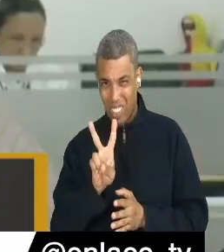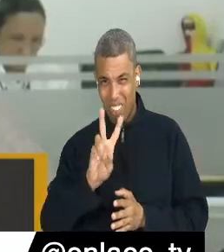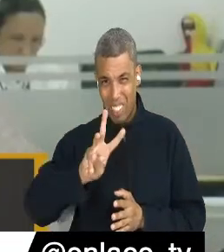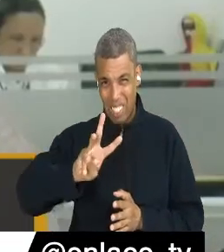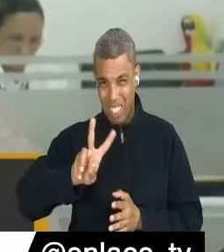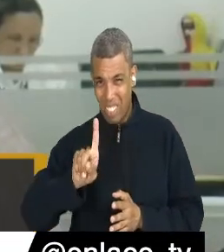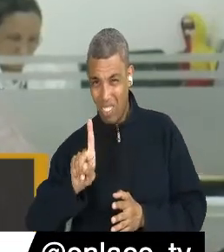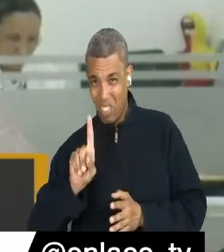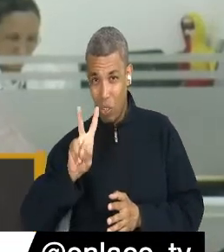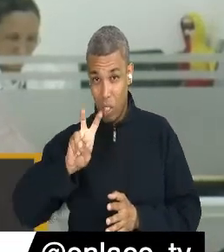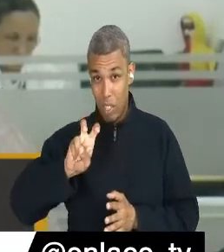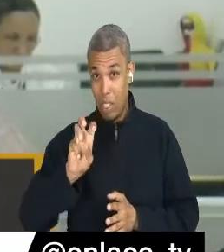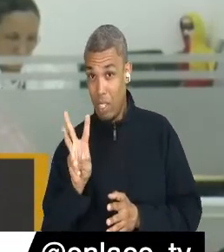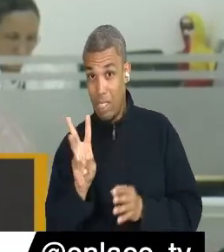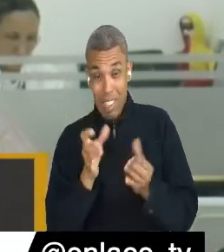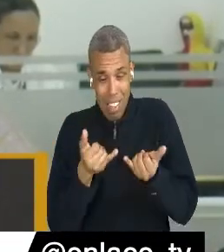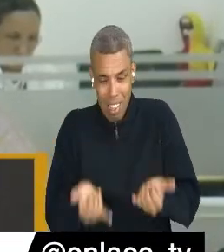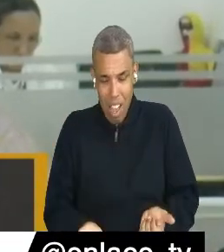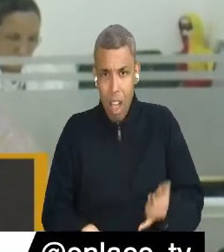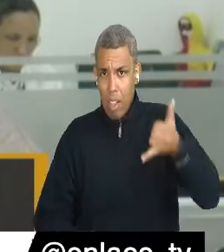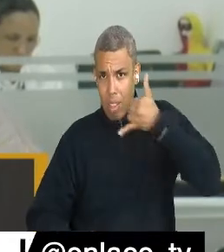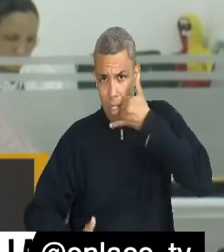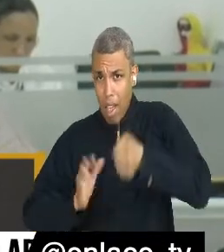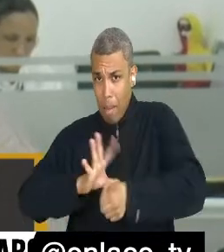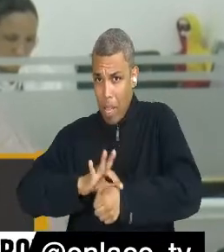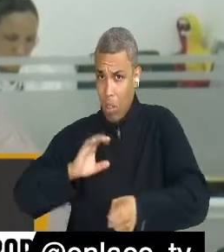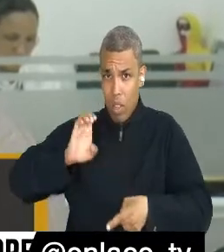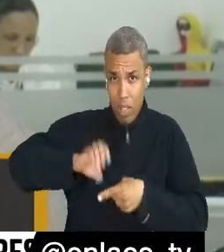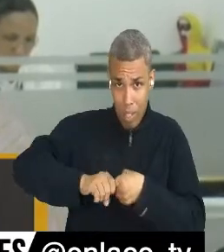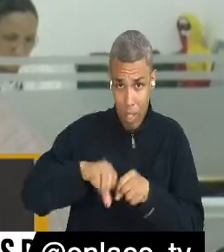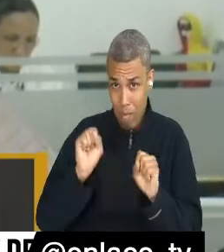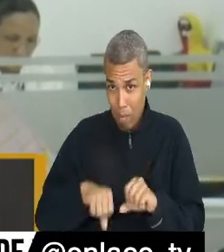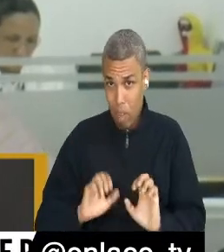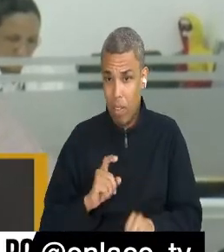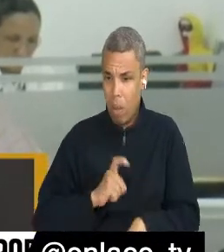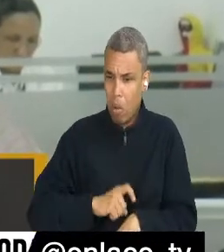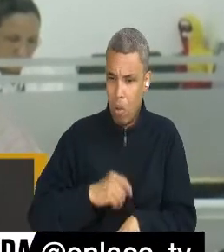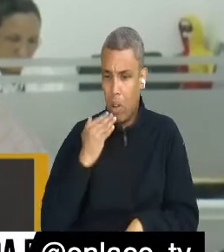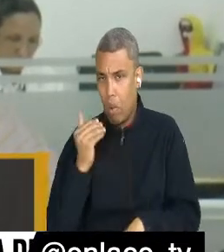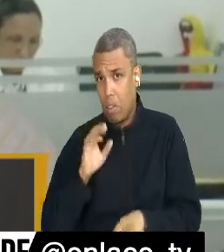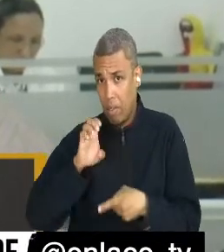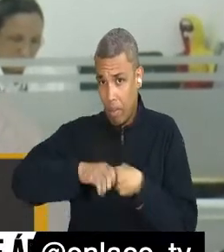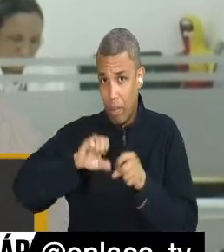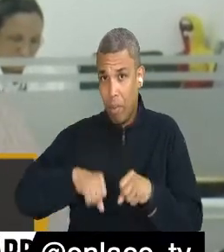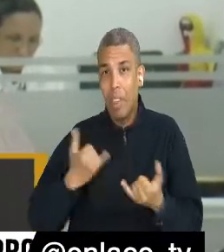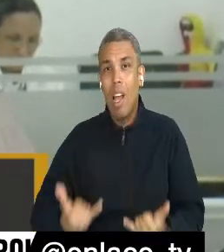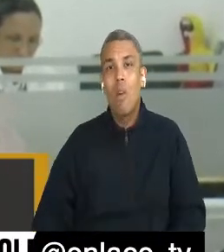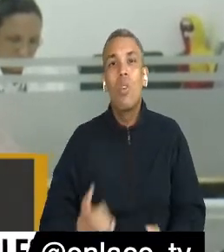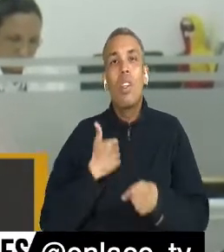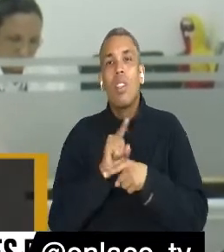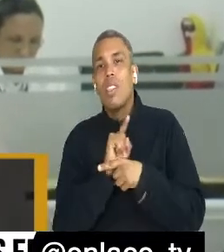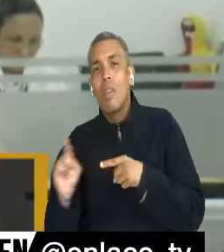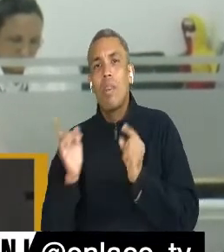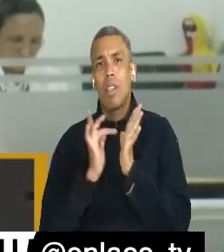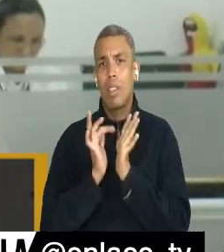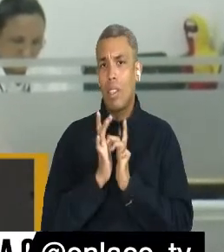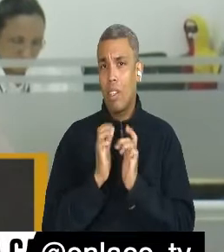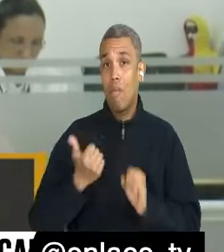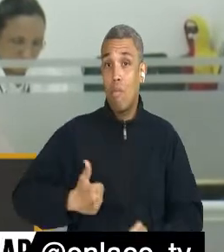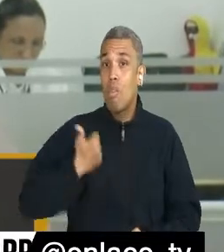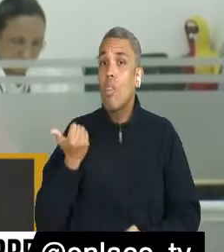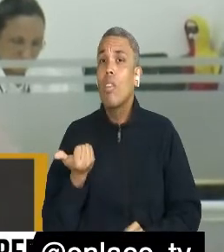622-3173, para que marquen ya, pidas las citas, las reserven y aprovechemos la temporada de Semana Santa. Ahora que viene esta temporada de Semana